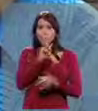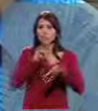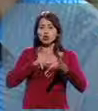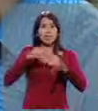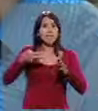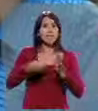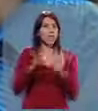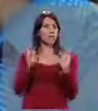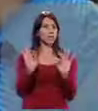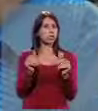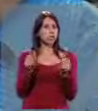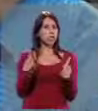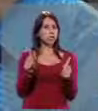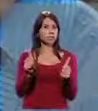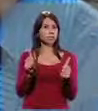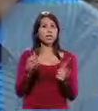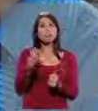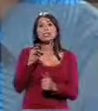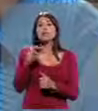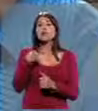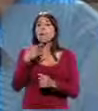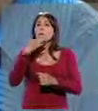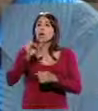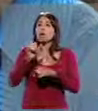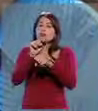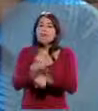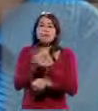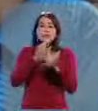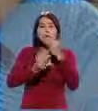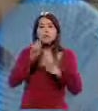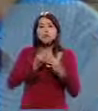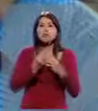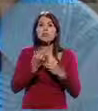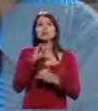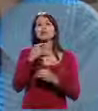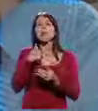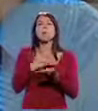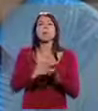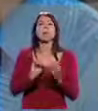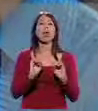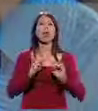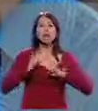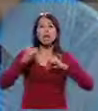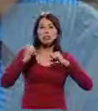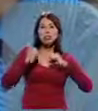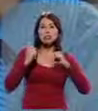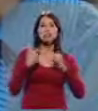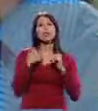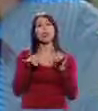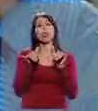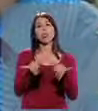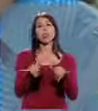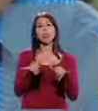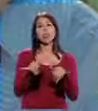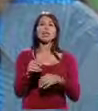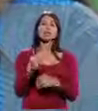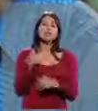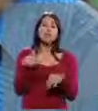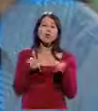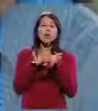eh esté bien verdad si yo tengo malos hábitos de alimentación si no hago ejercicio si mi estilo de vida eh